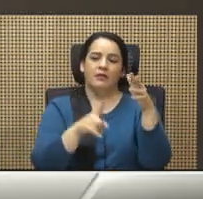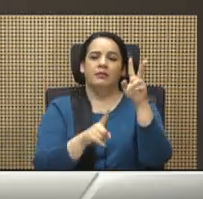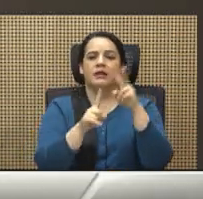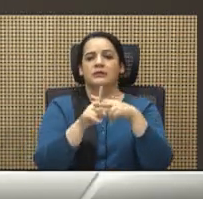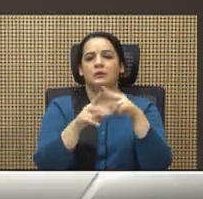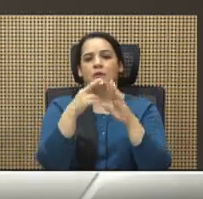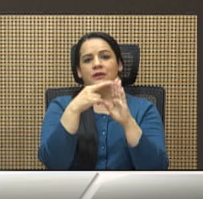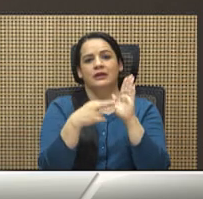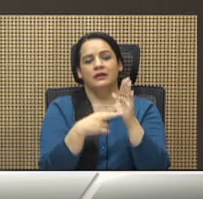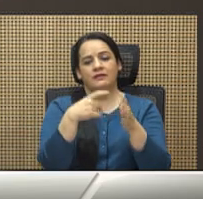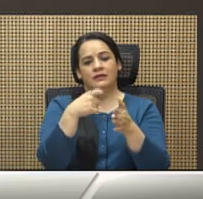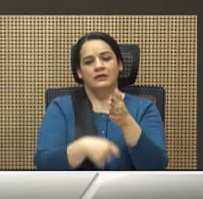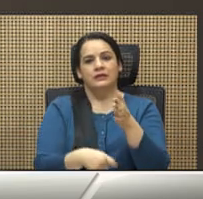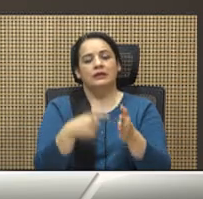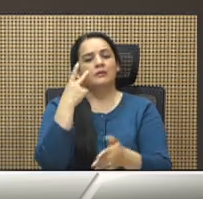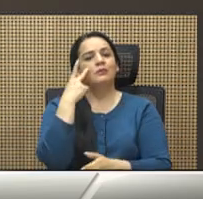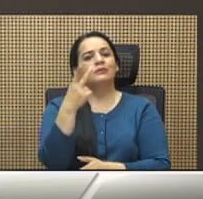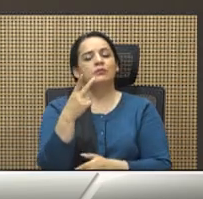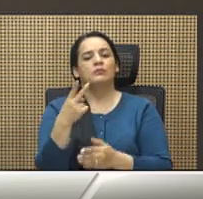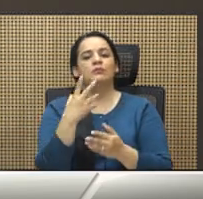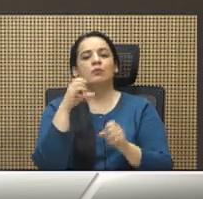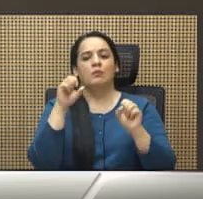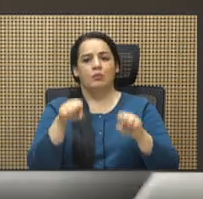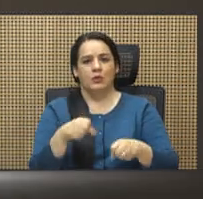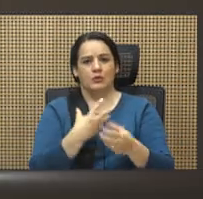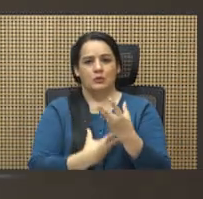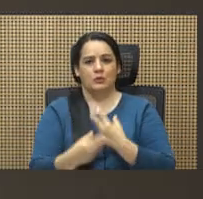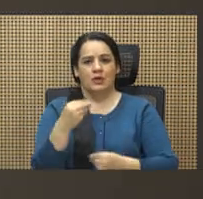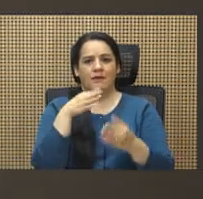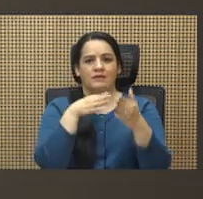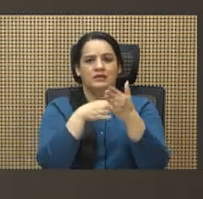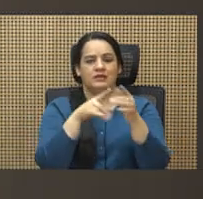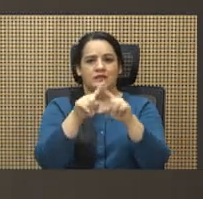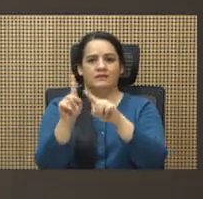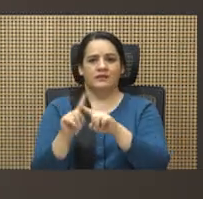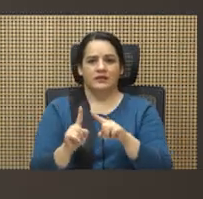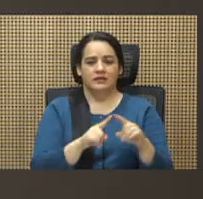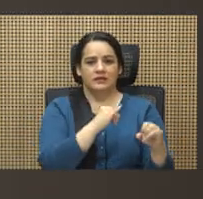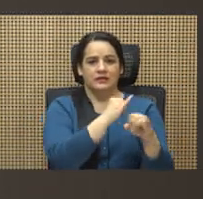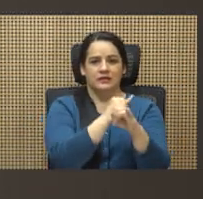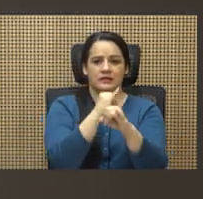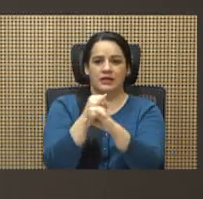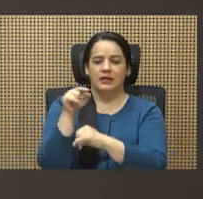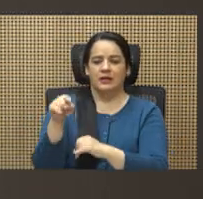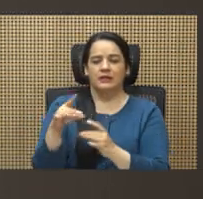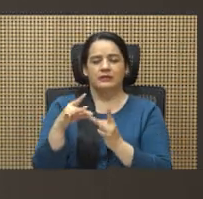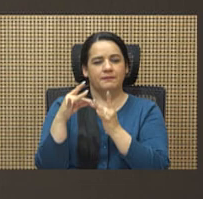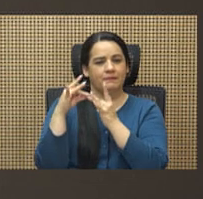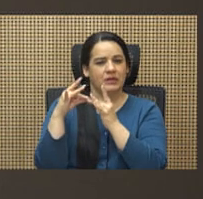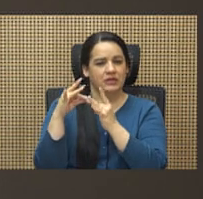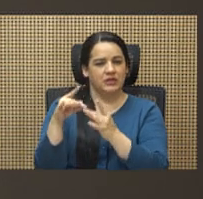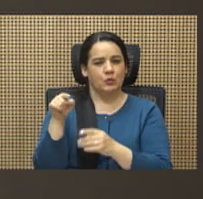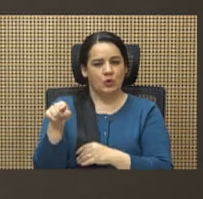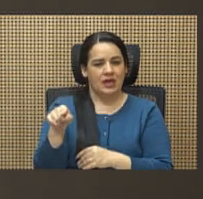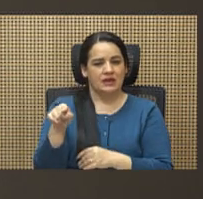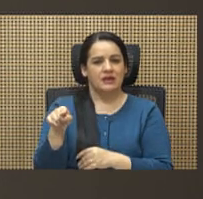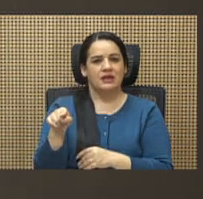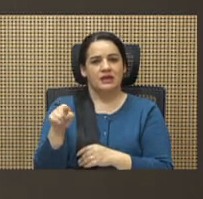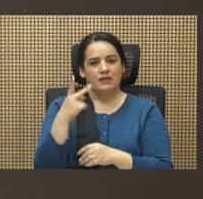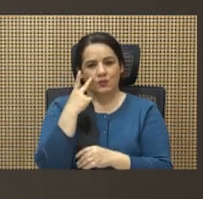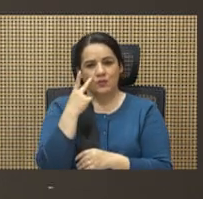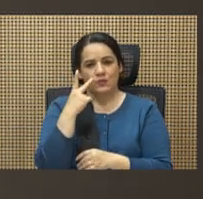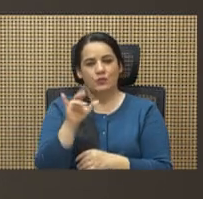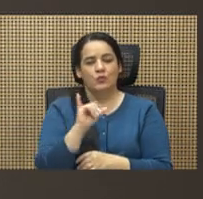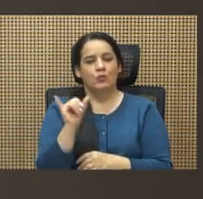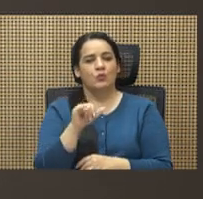puede sufrir y lo que nos puede afectar en las diferentes instancias. En este caso en particular, hemos visto cómo compañeras y